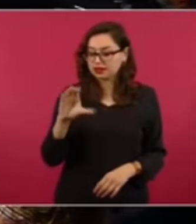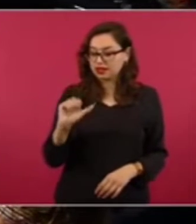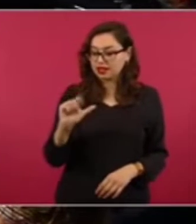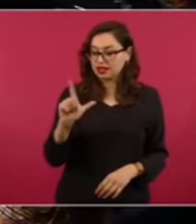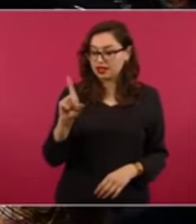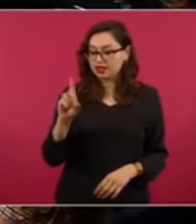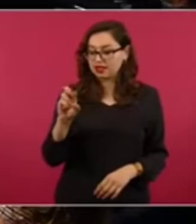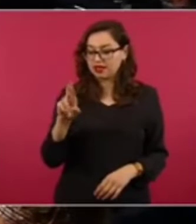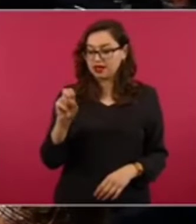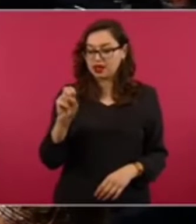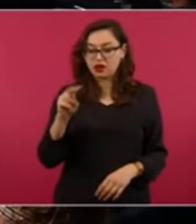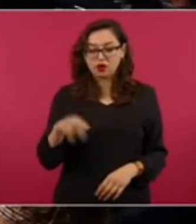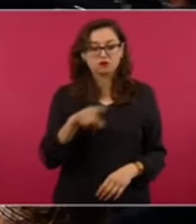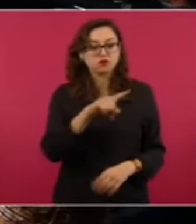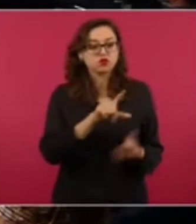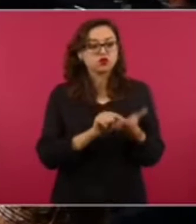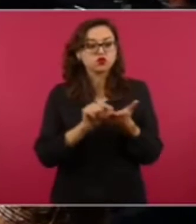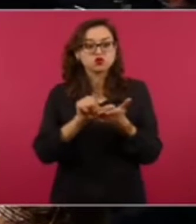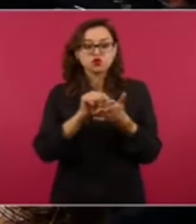tuit?